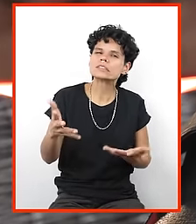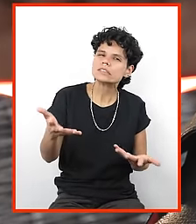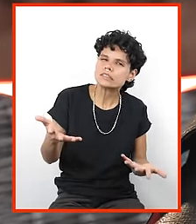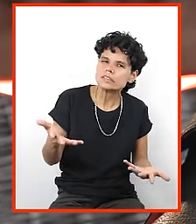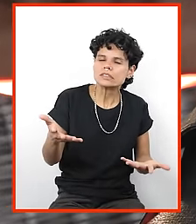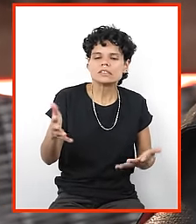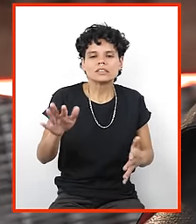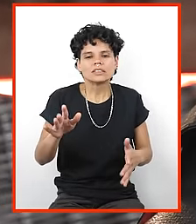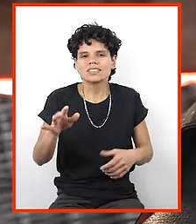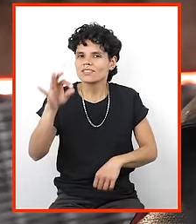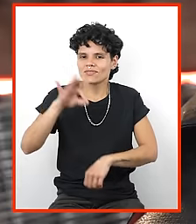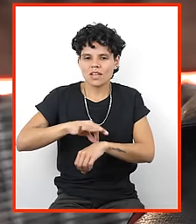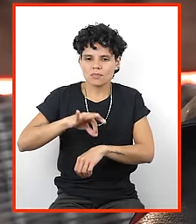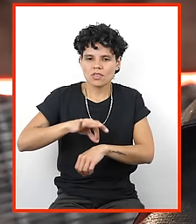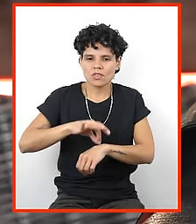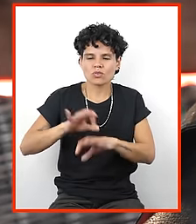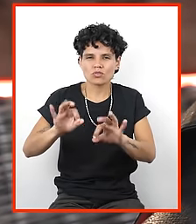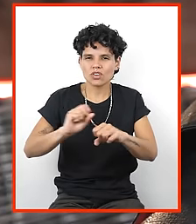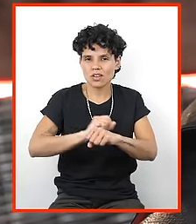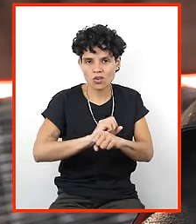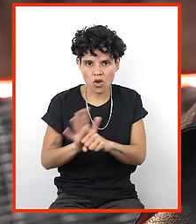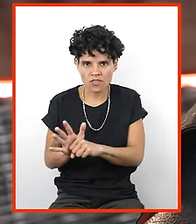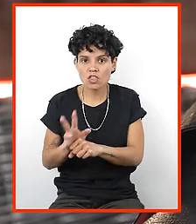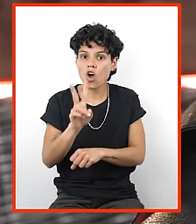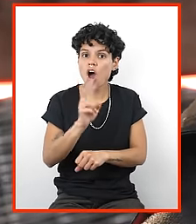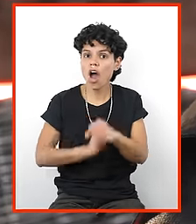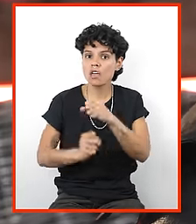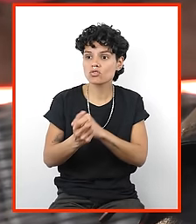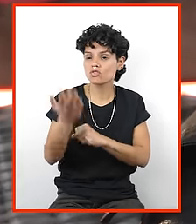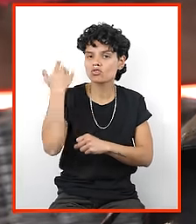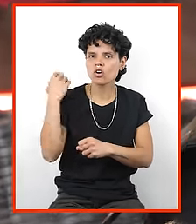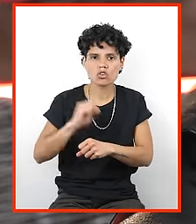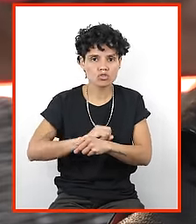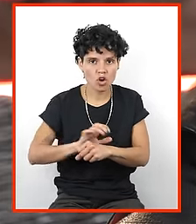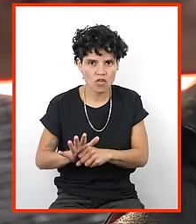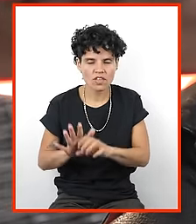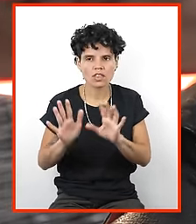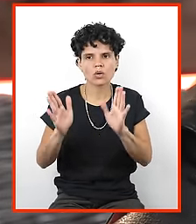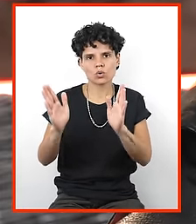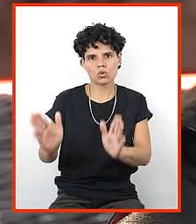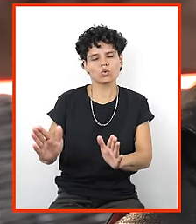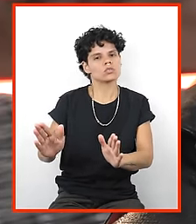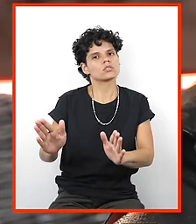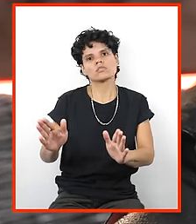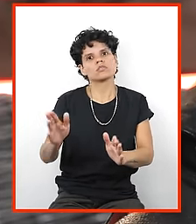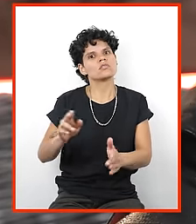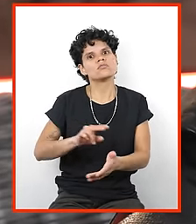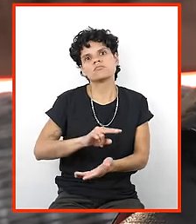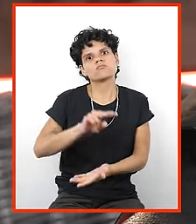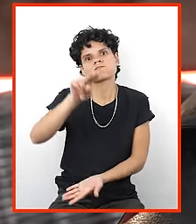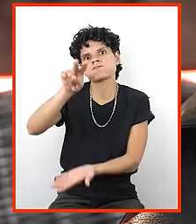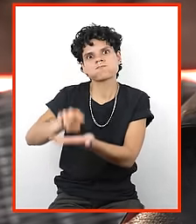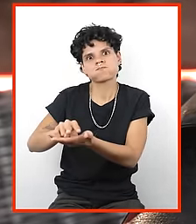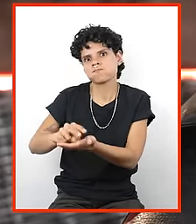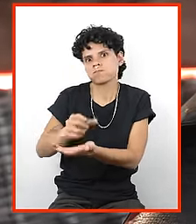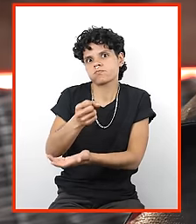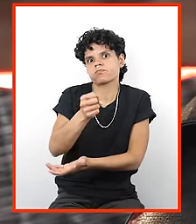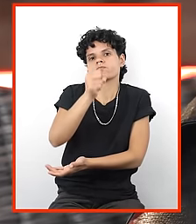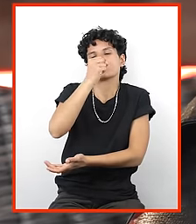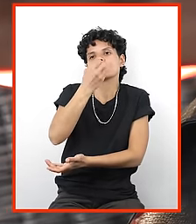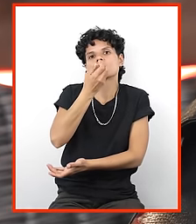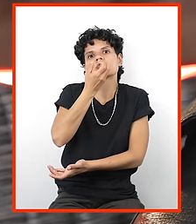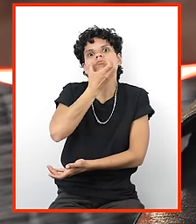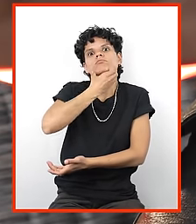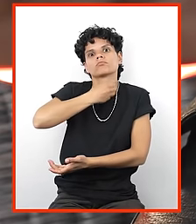muy bien de salud. Le dio un COVID hace como 2 años y estuvo hospitalizado, estuvo